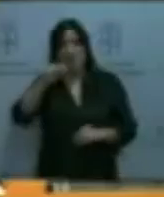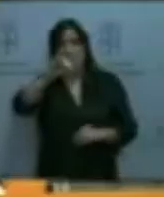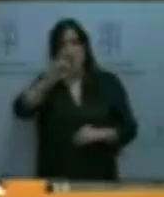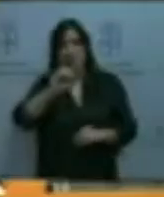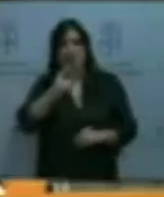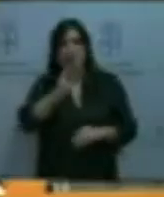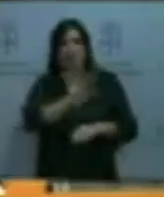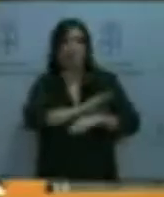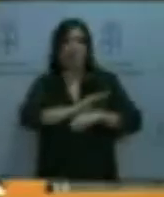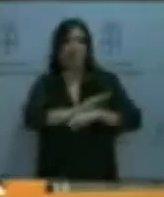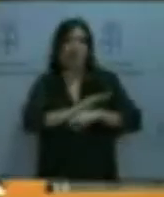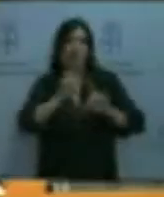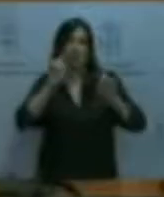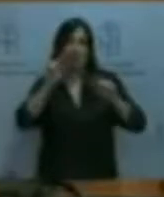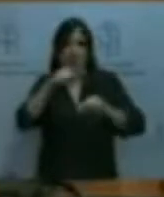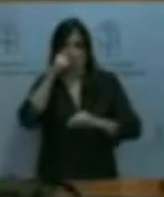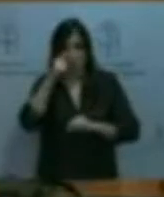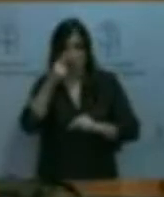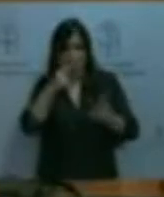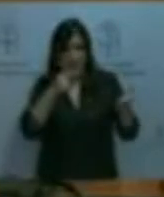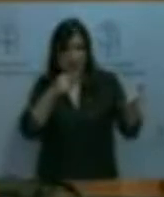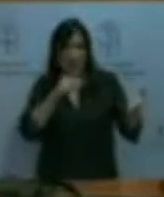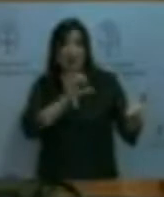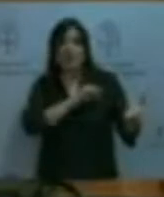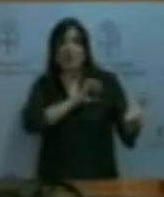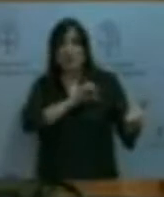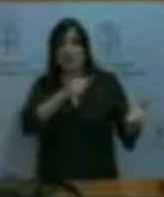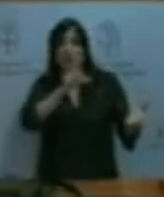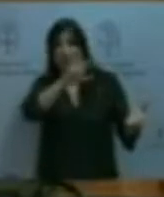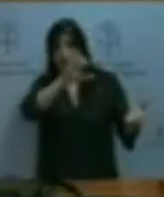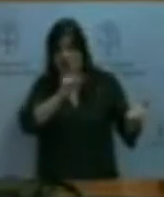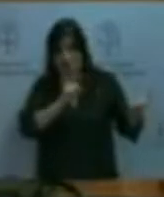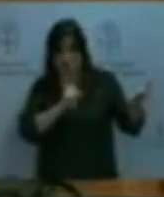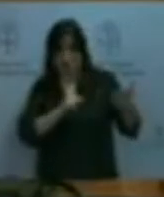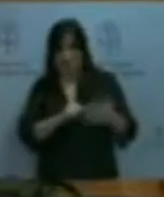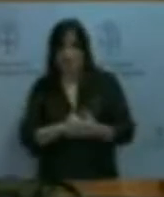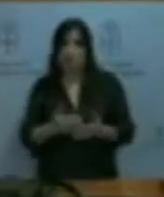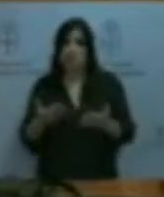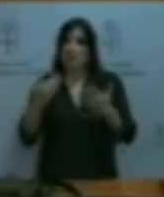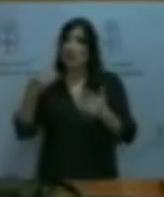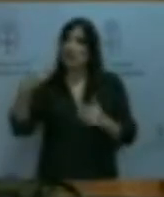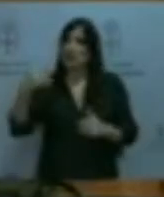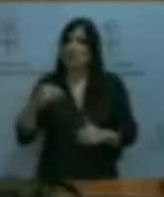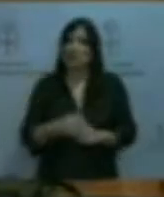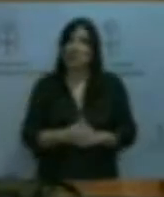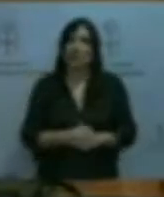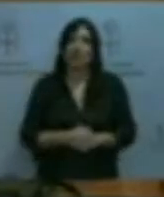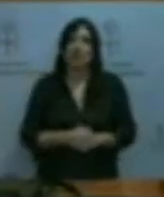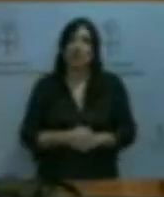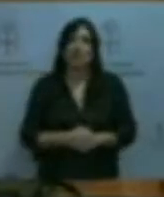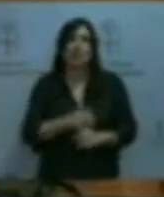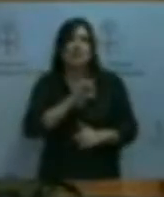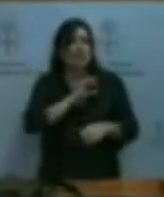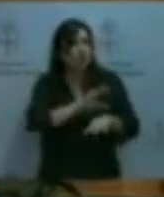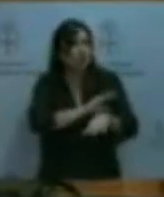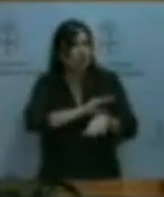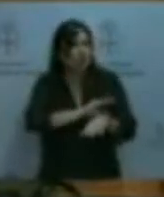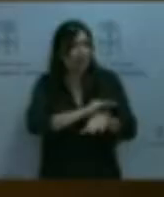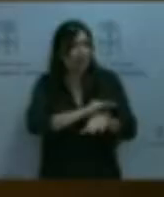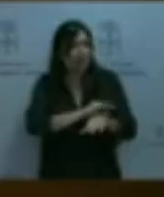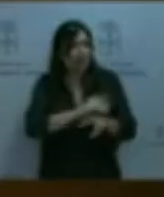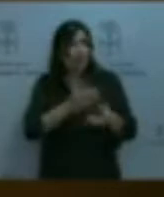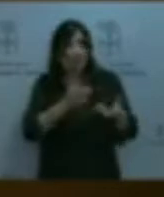señor señor presidente señor consejero ha iniciado su consejería los trámites para la implantación